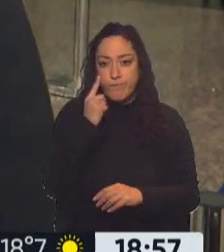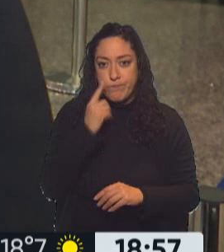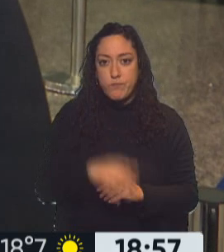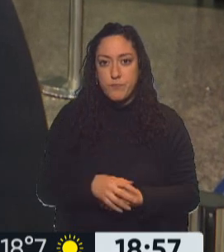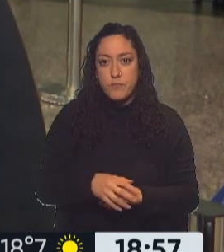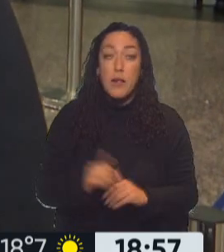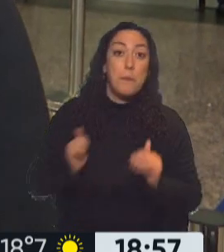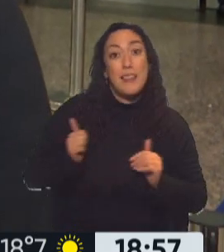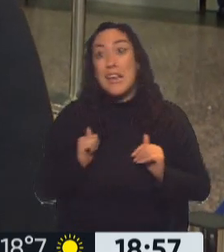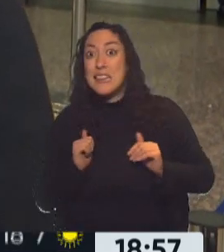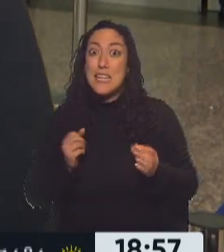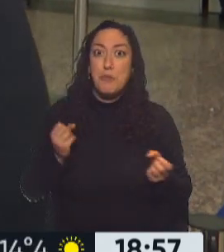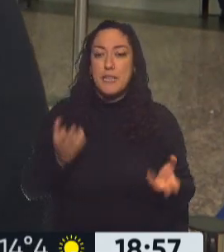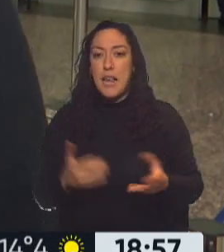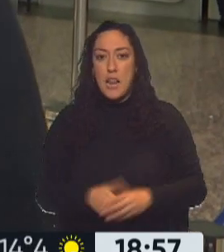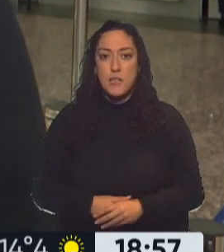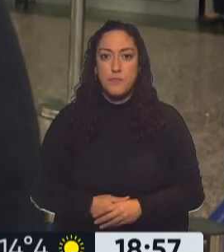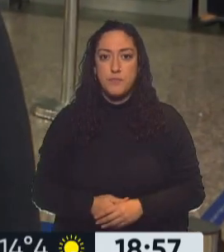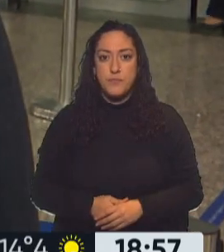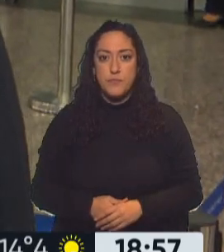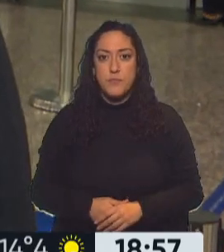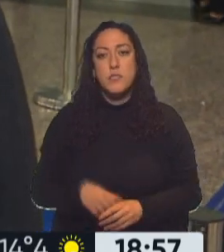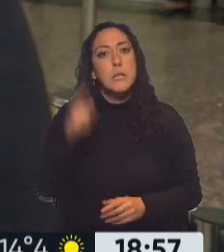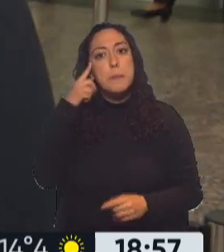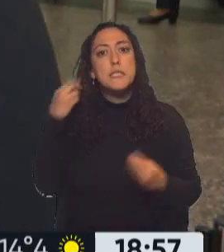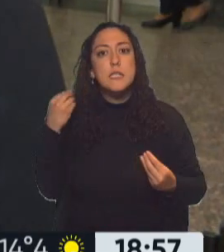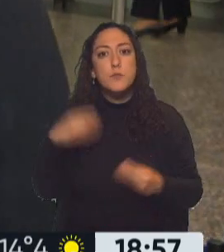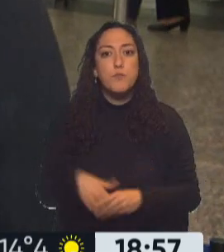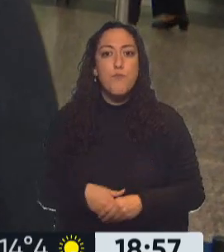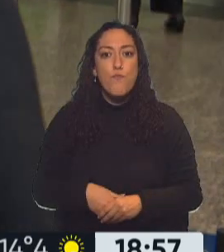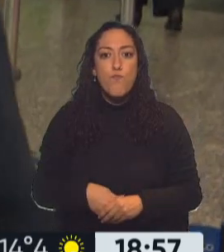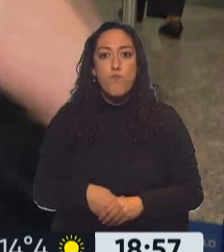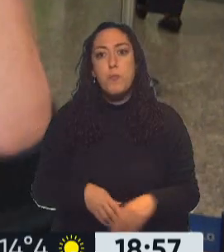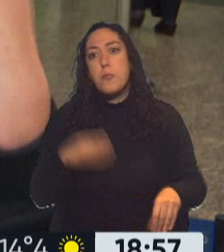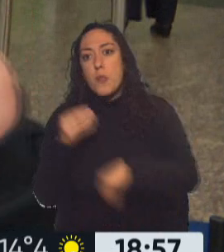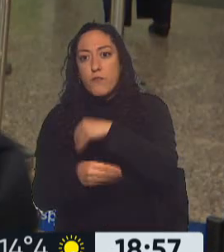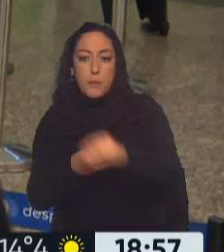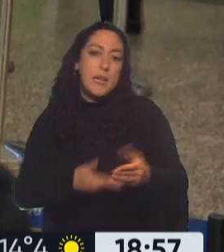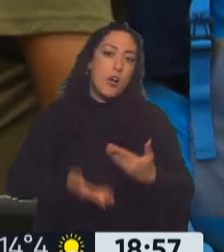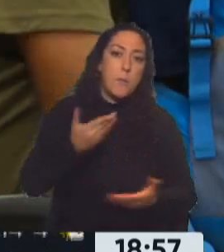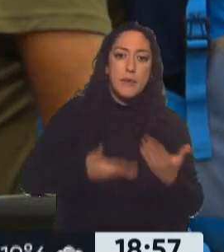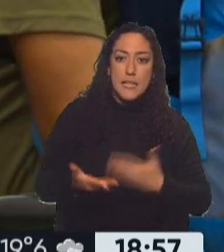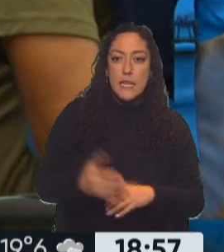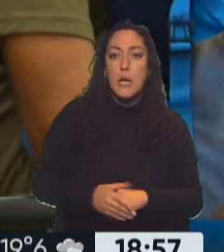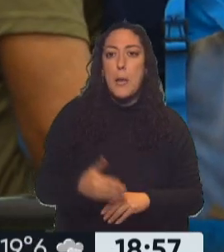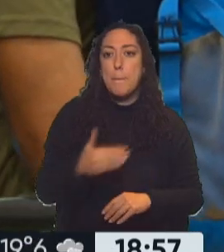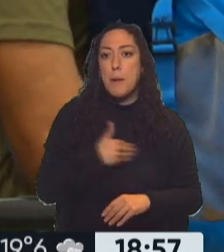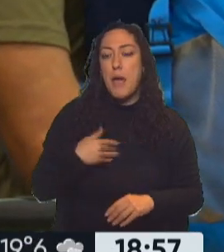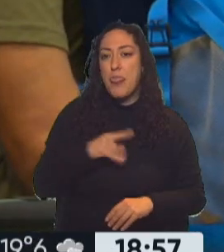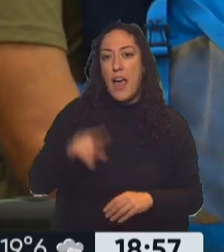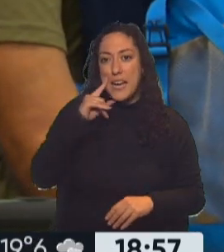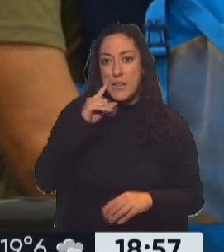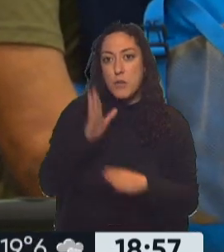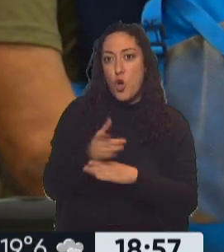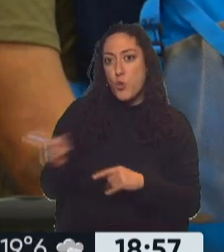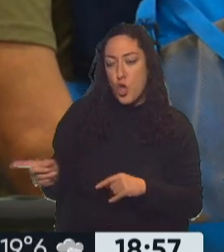¿Tenés expectativas? ¿Cómo piensan pasarlo? Bueno, en familia vamos con la mamá de Dani, que es mi